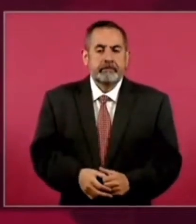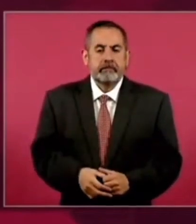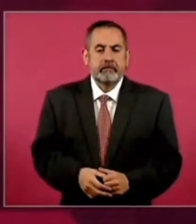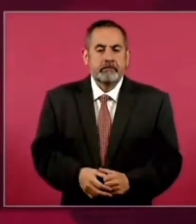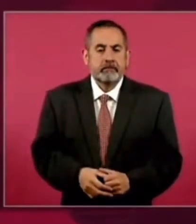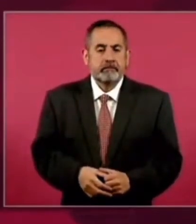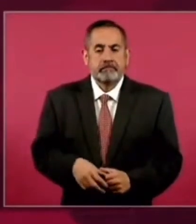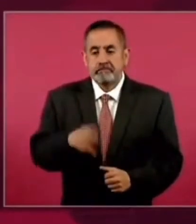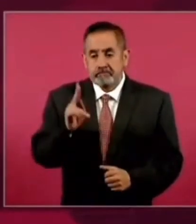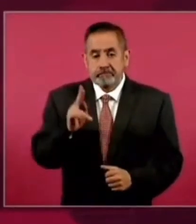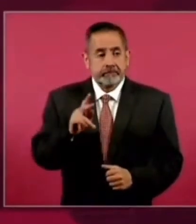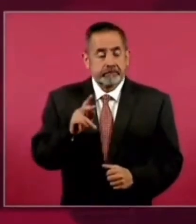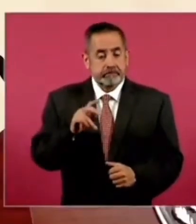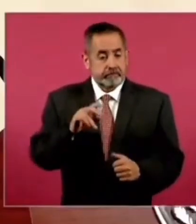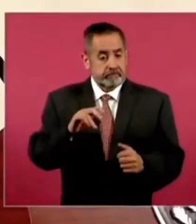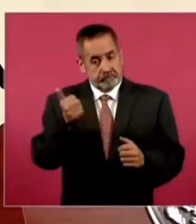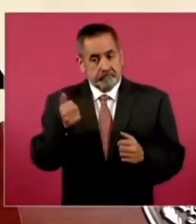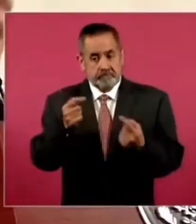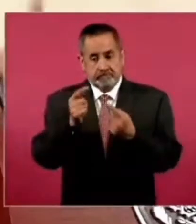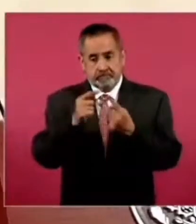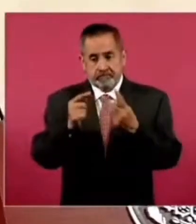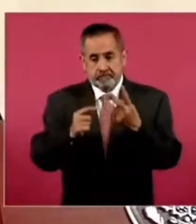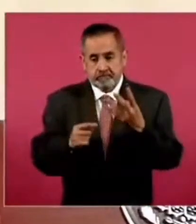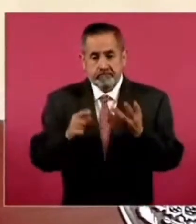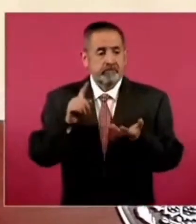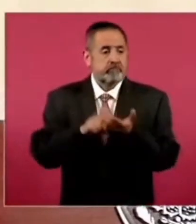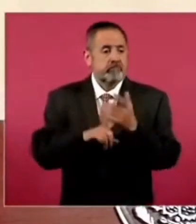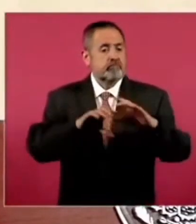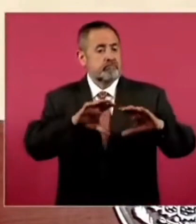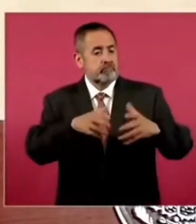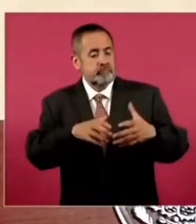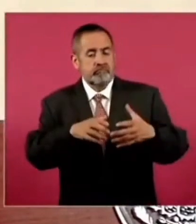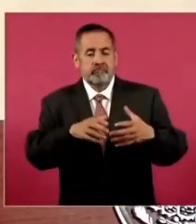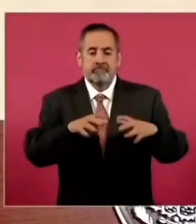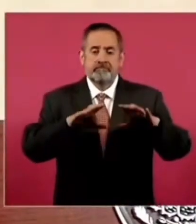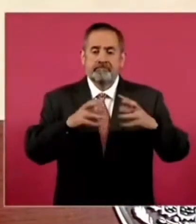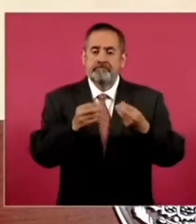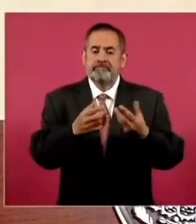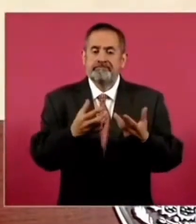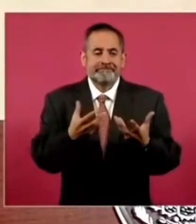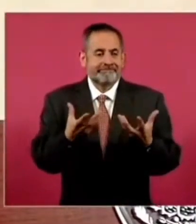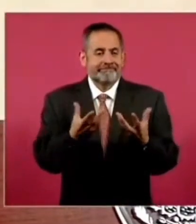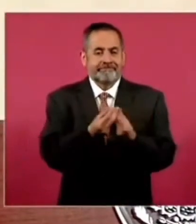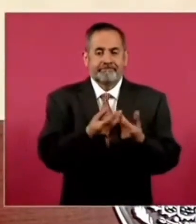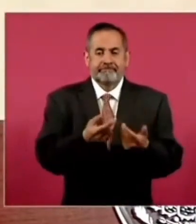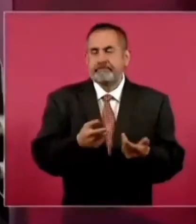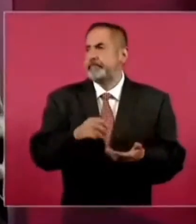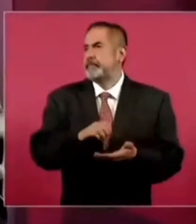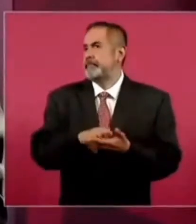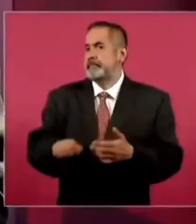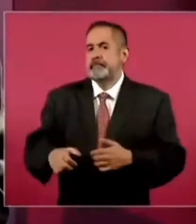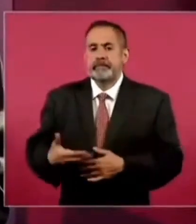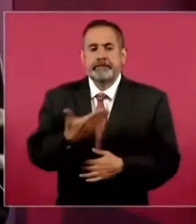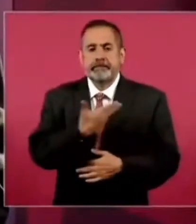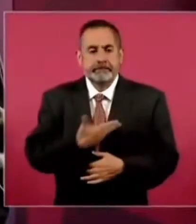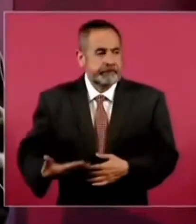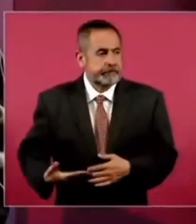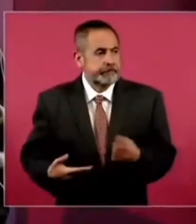Pero todo lo demás era corporativo. El